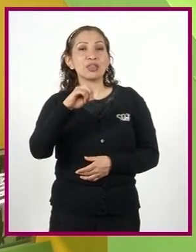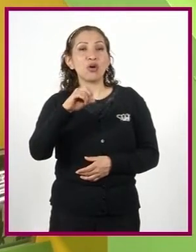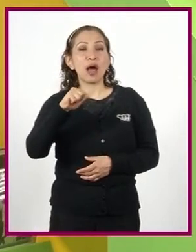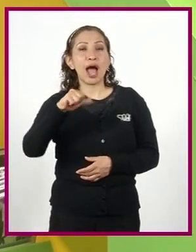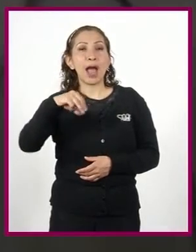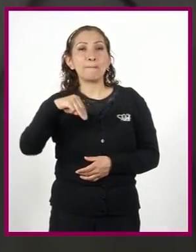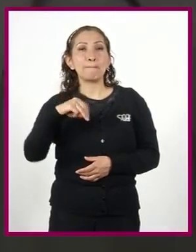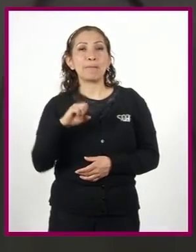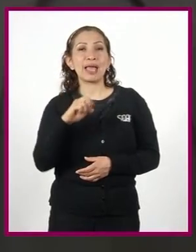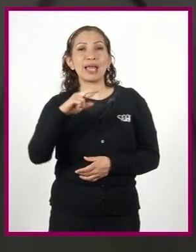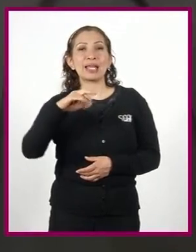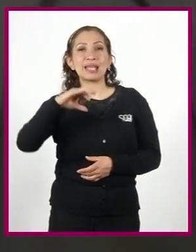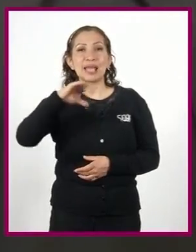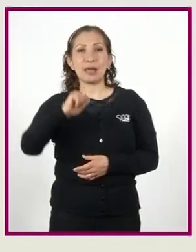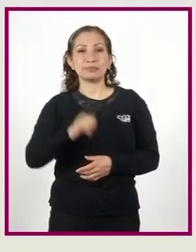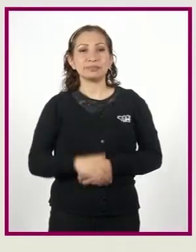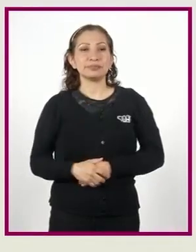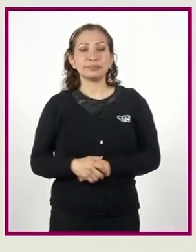Aridoamérica.